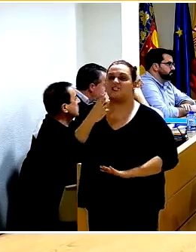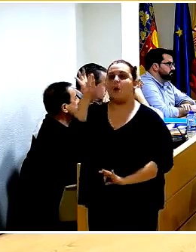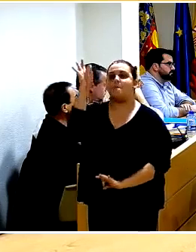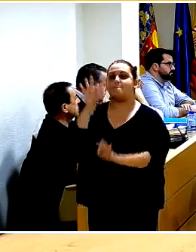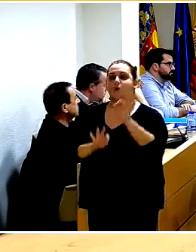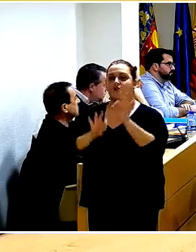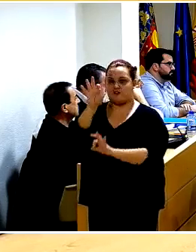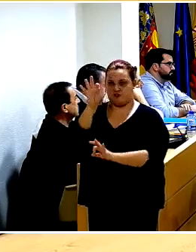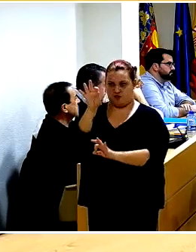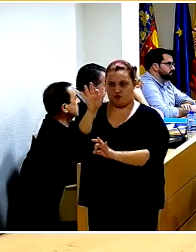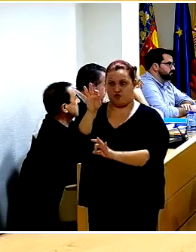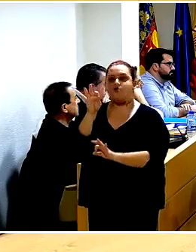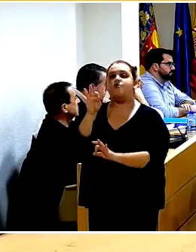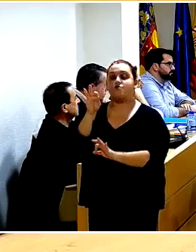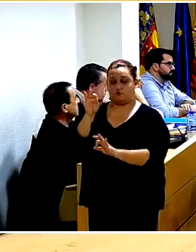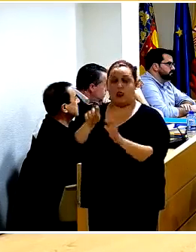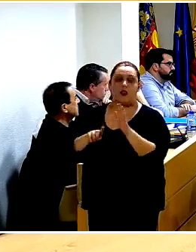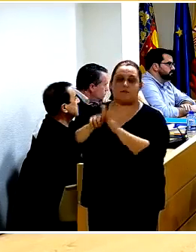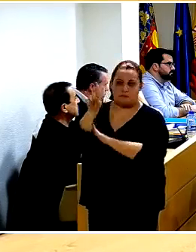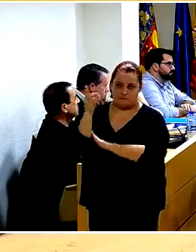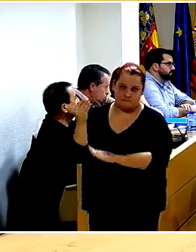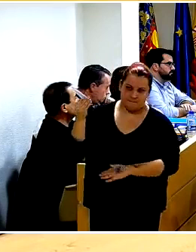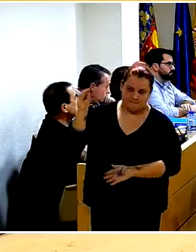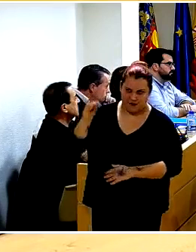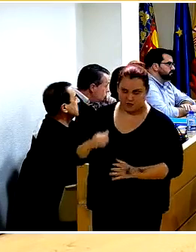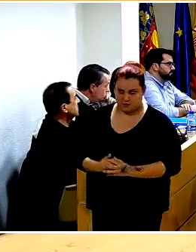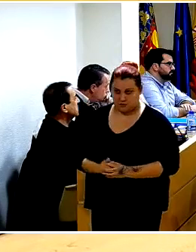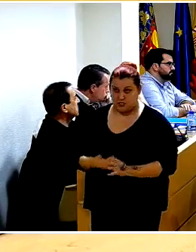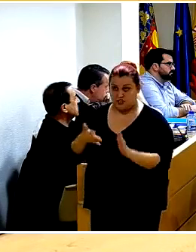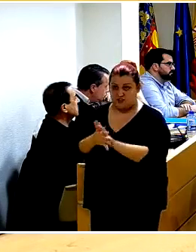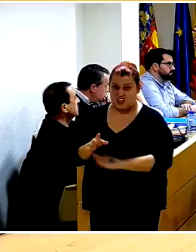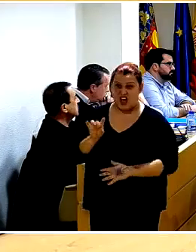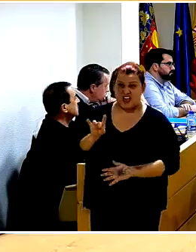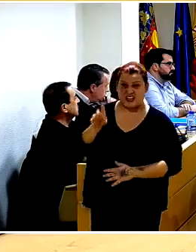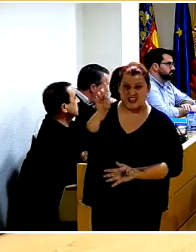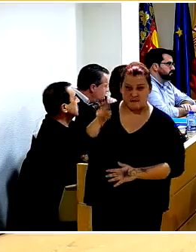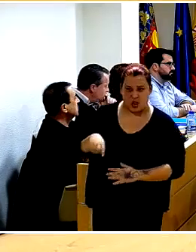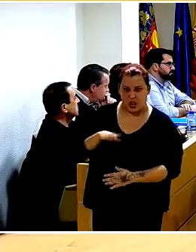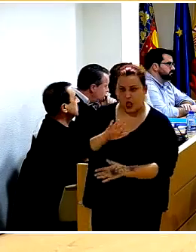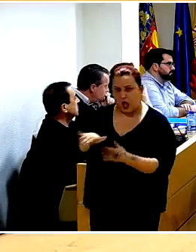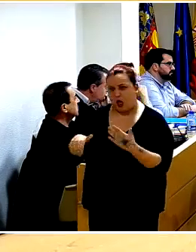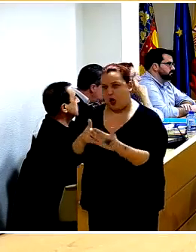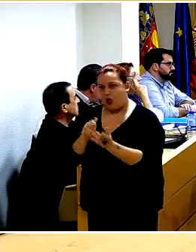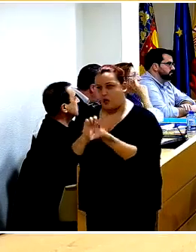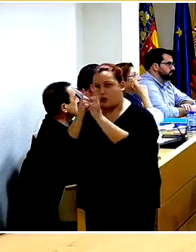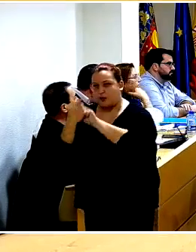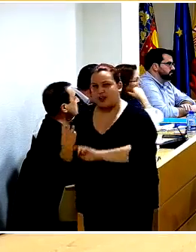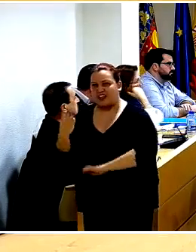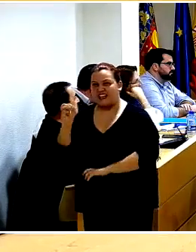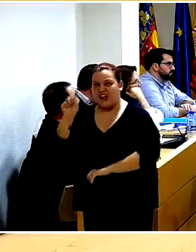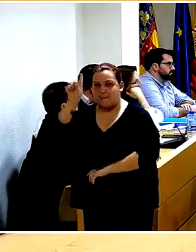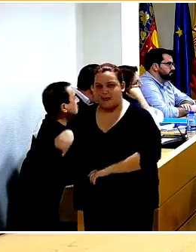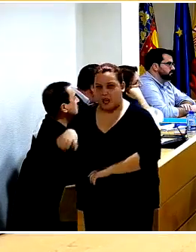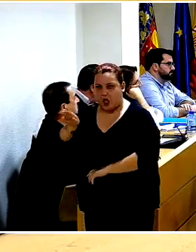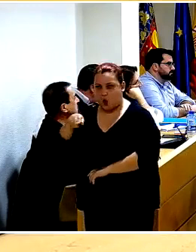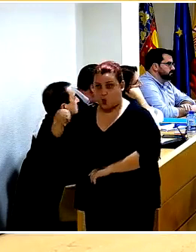93% la partida que había antes. Sí, 93%. Es decir, de 15.000 a 30.000 euros. Estamos hablando que ese